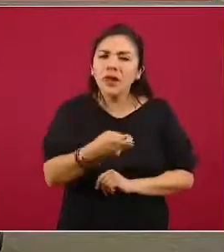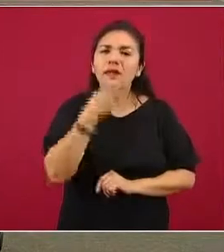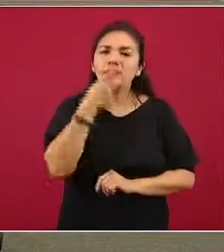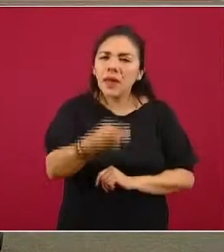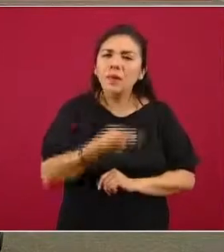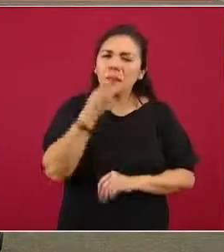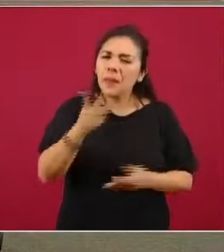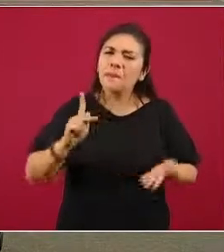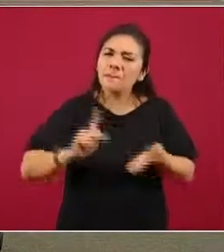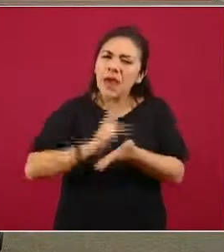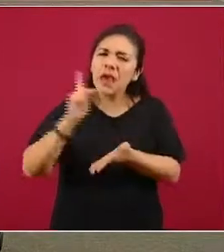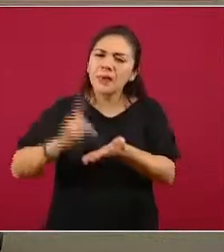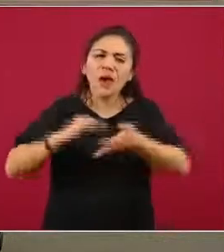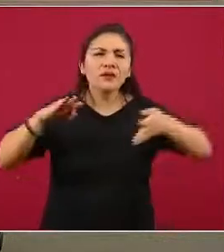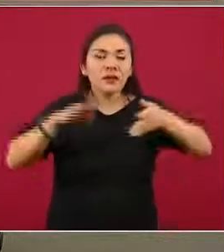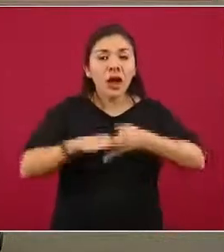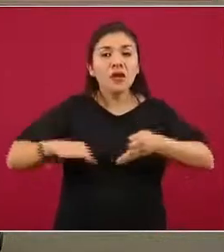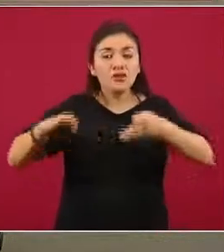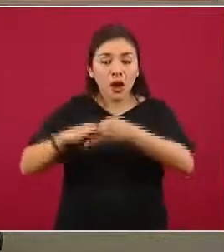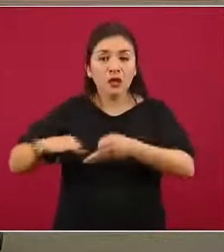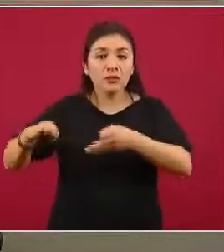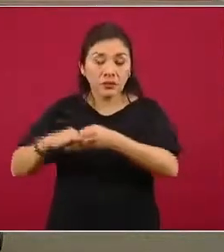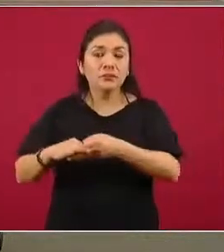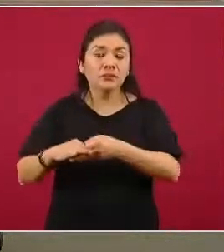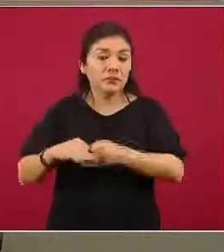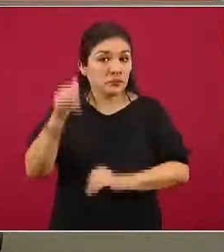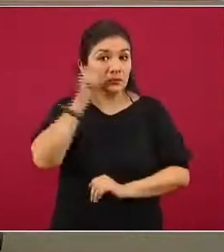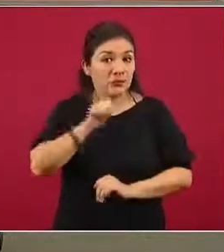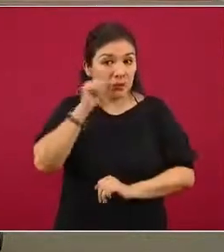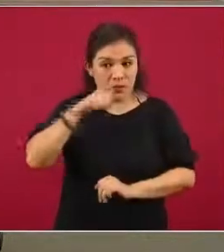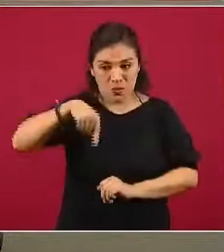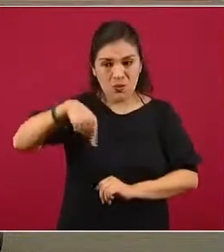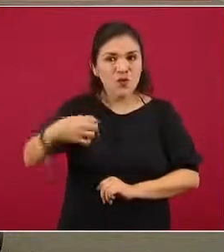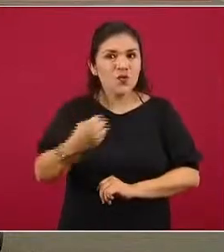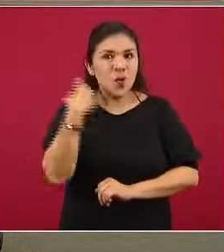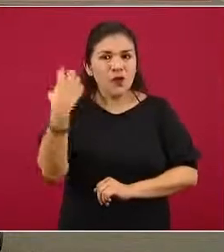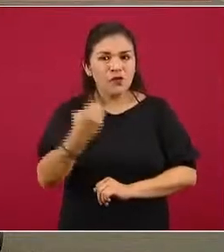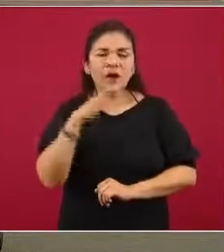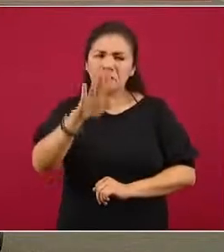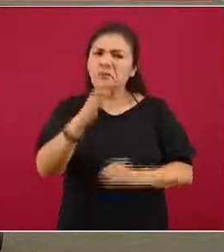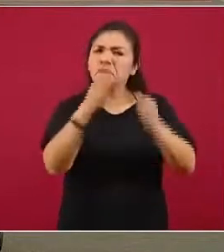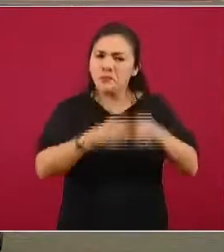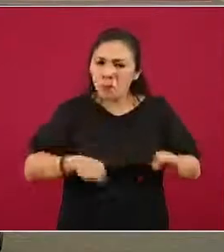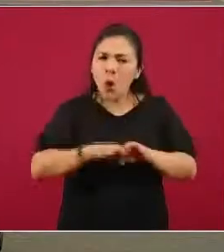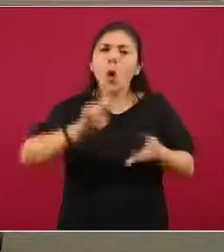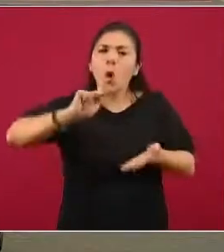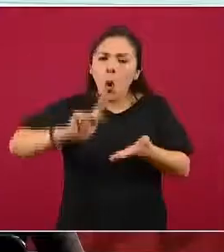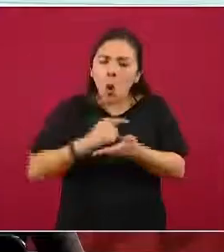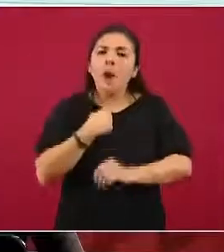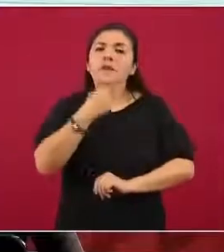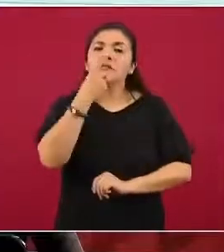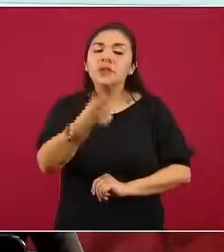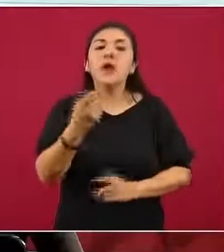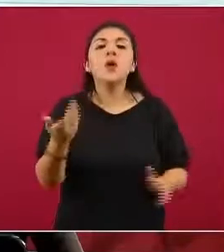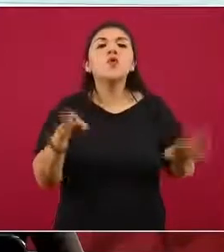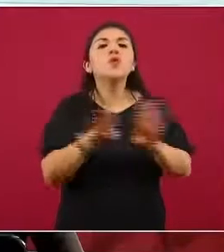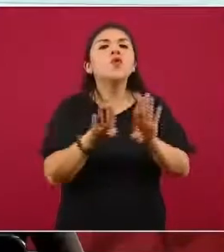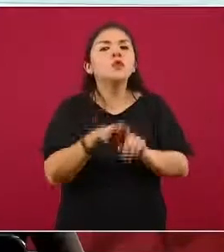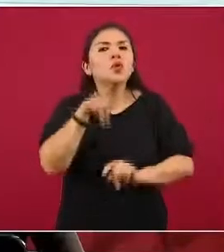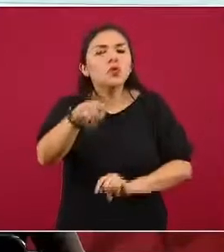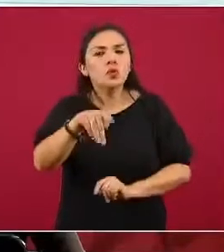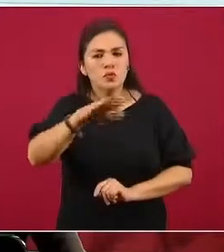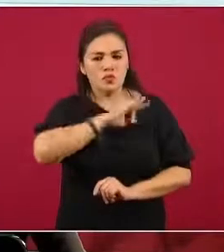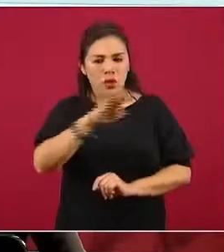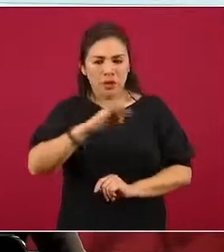manera constante, frecuente y siempre en estas conferencias, es importante volver a repasar cómo puedo yo